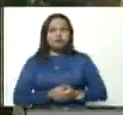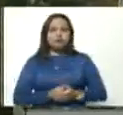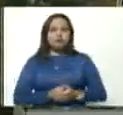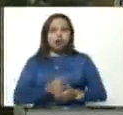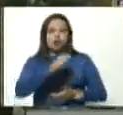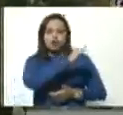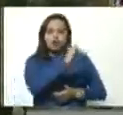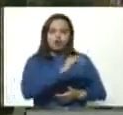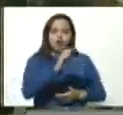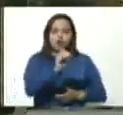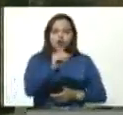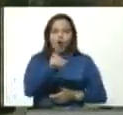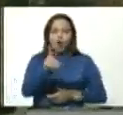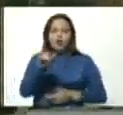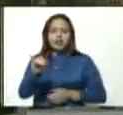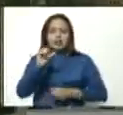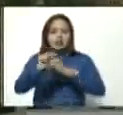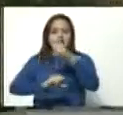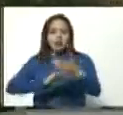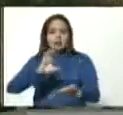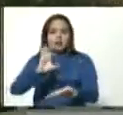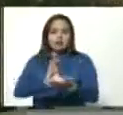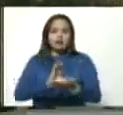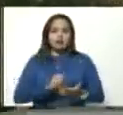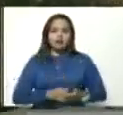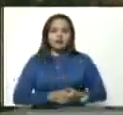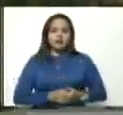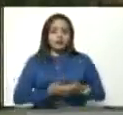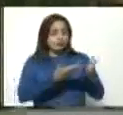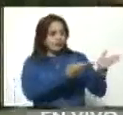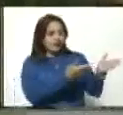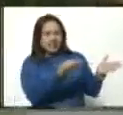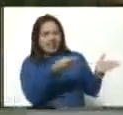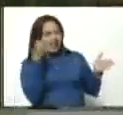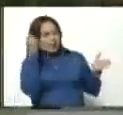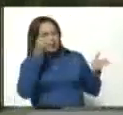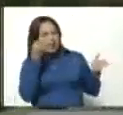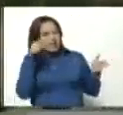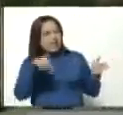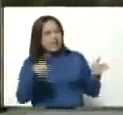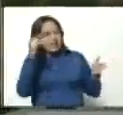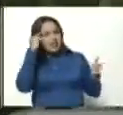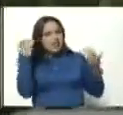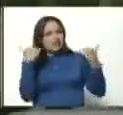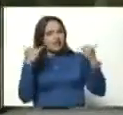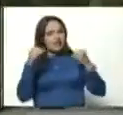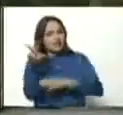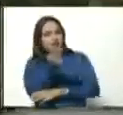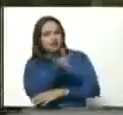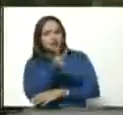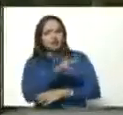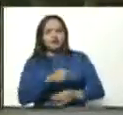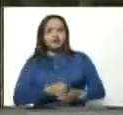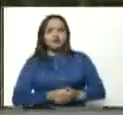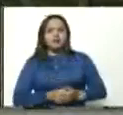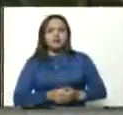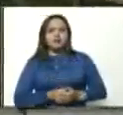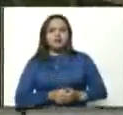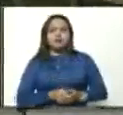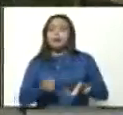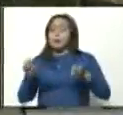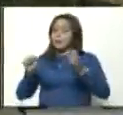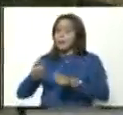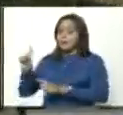Sodi Capital. Julio, ¿qué opinas tú de este día de fiesta para Venezuela? Bueno, lo primero es un